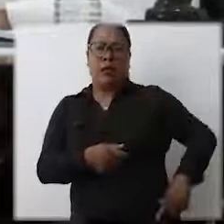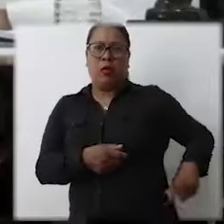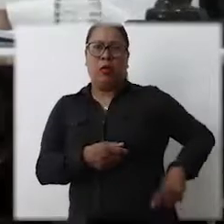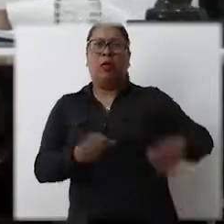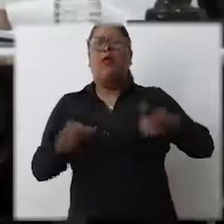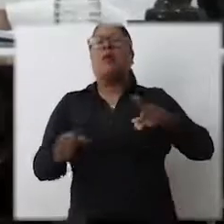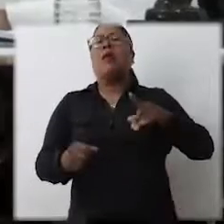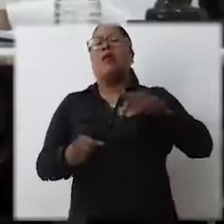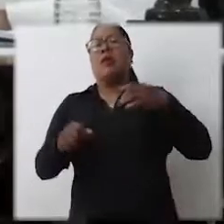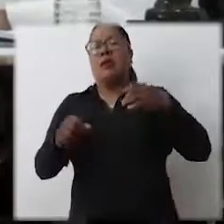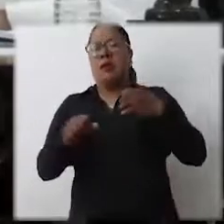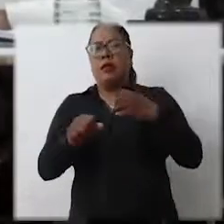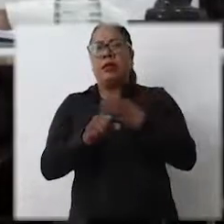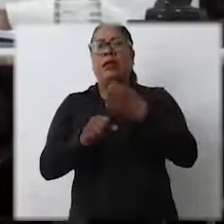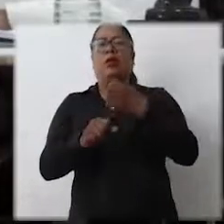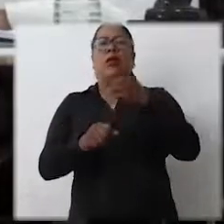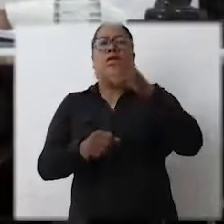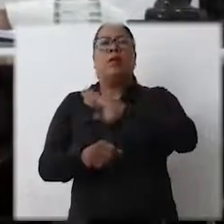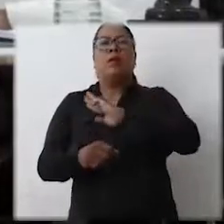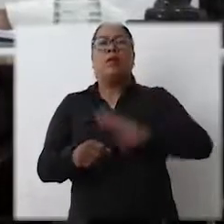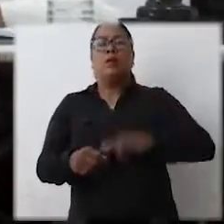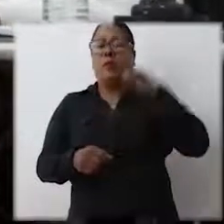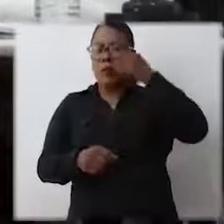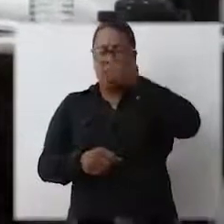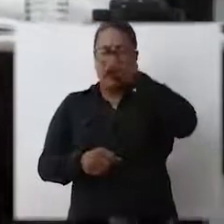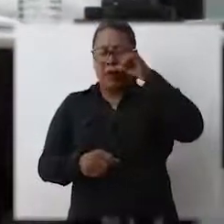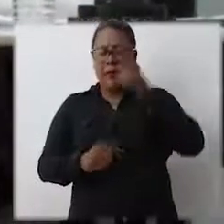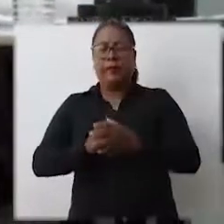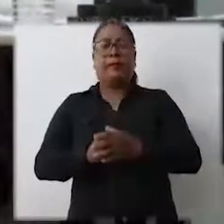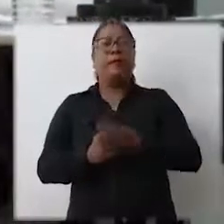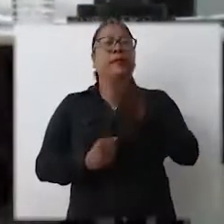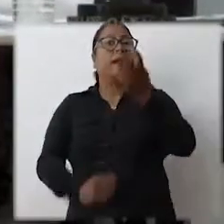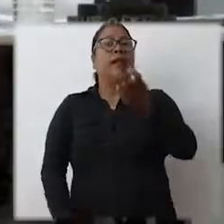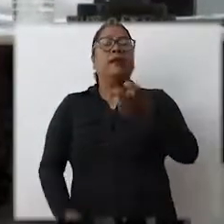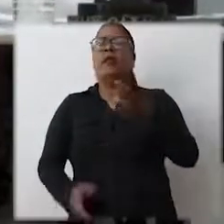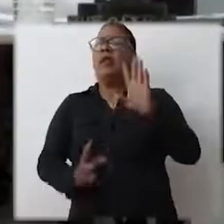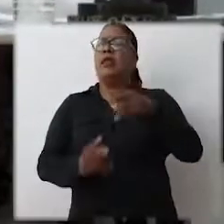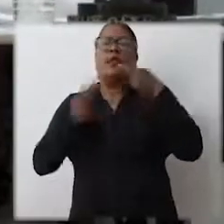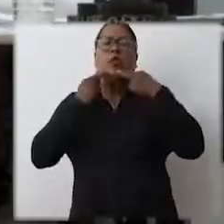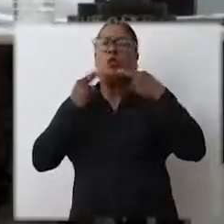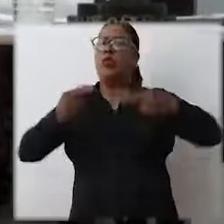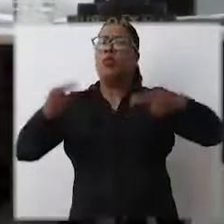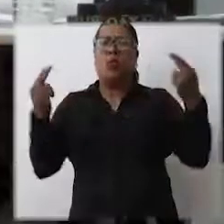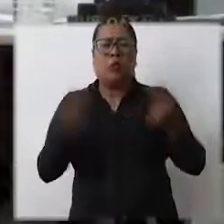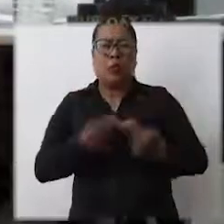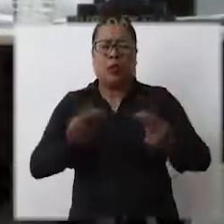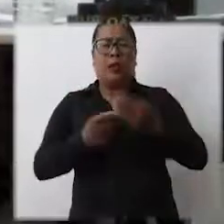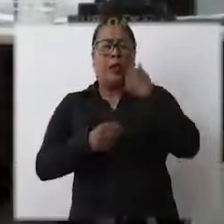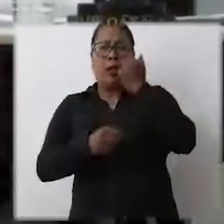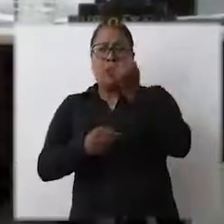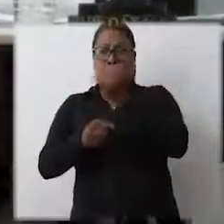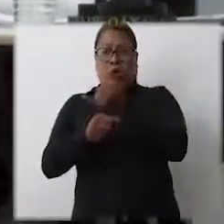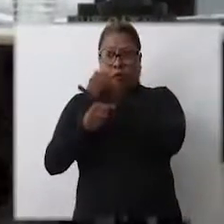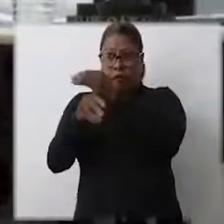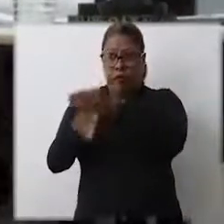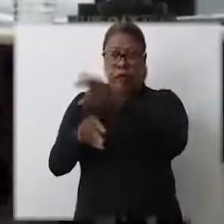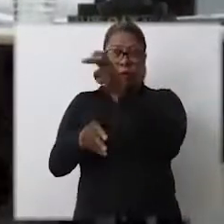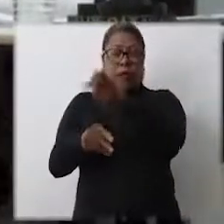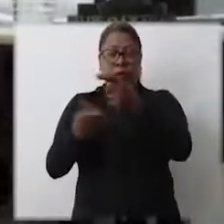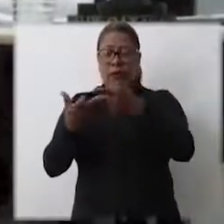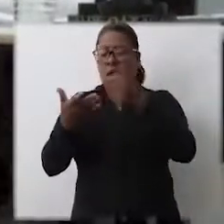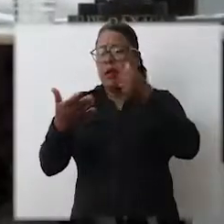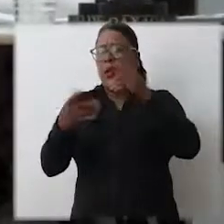municipio, esta Secretaría Municipal procedió a notificar lo correspondiente en el marco de sus atribuciones, derivado de las